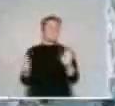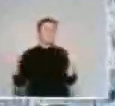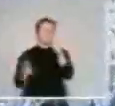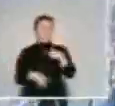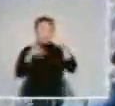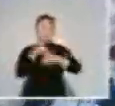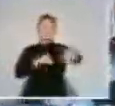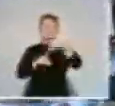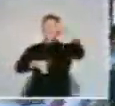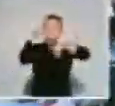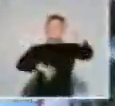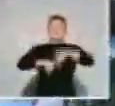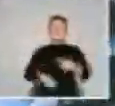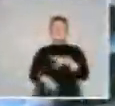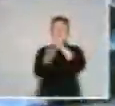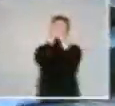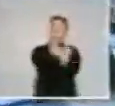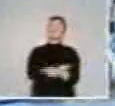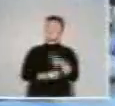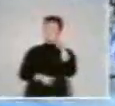elecciones ha cambiado un poco el rollo.